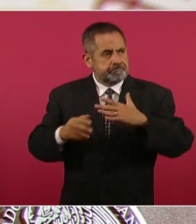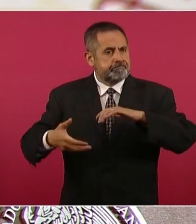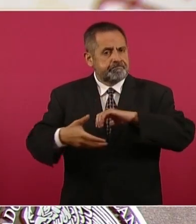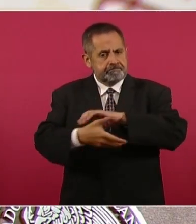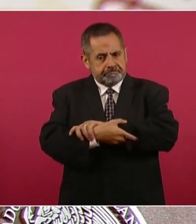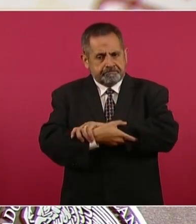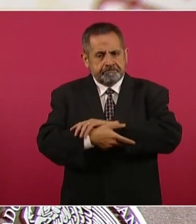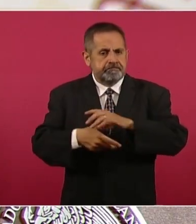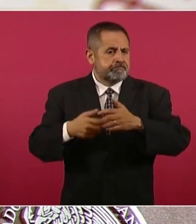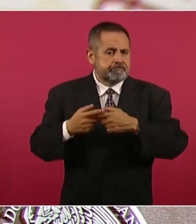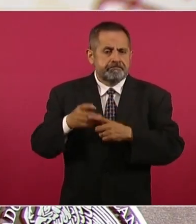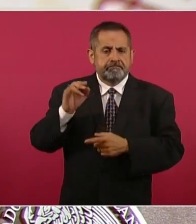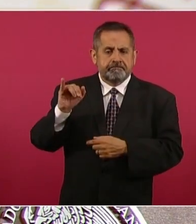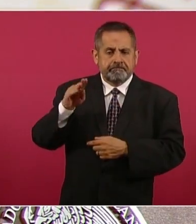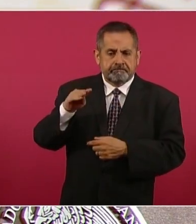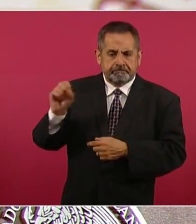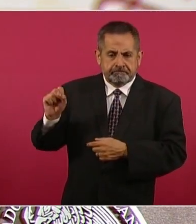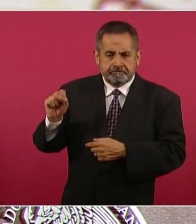que el IMSS tuviera